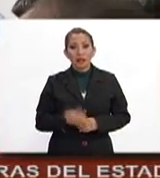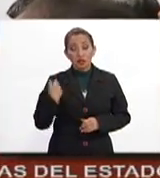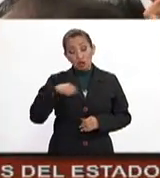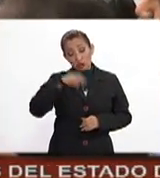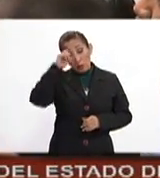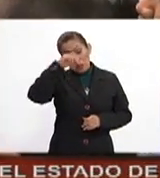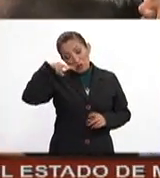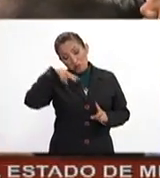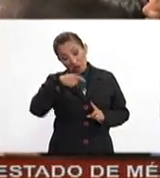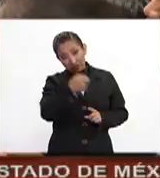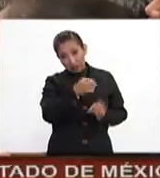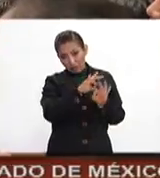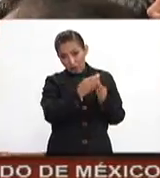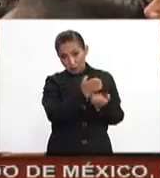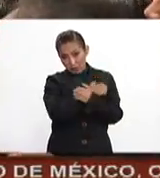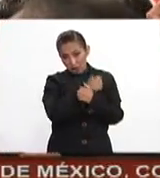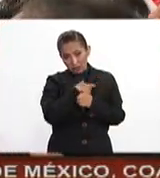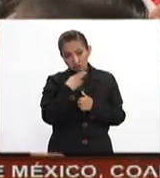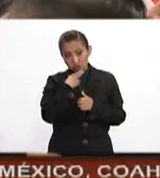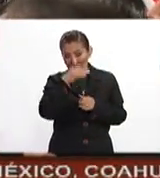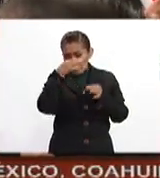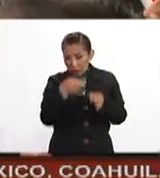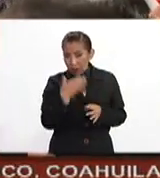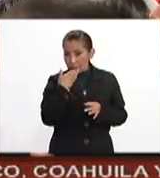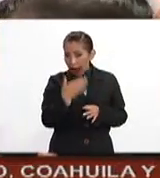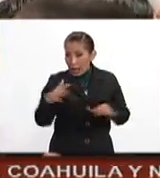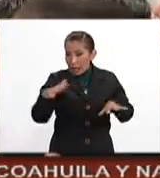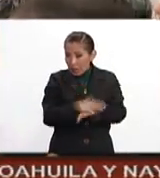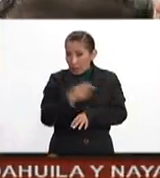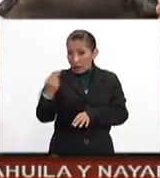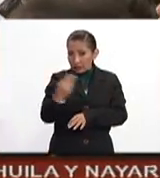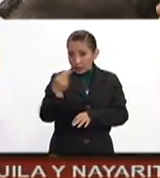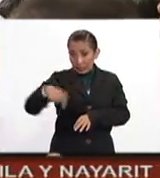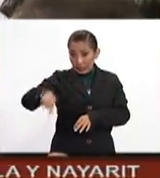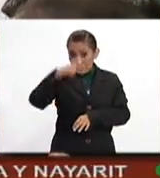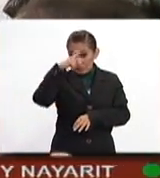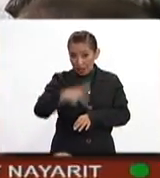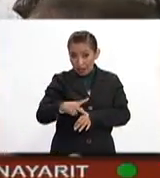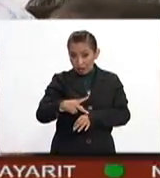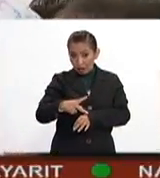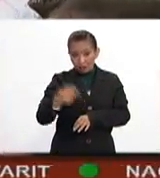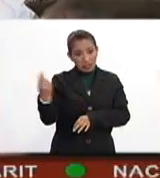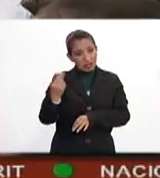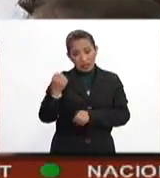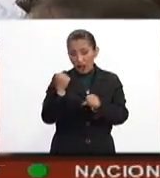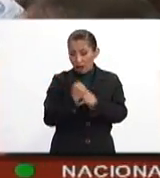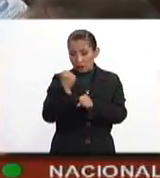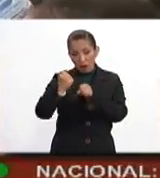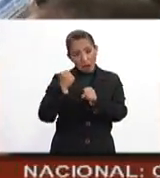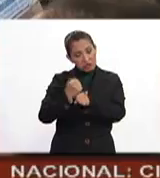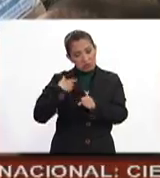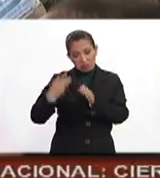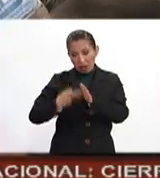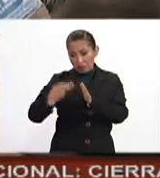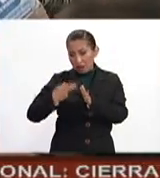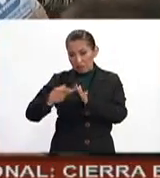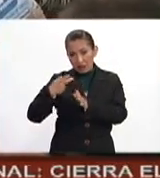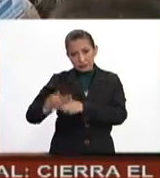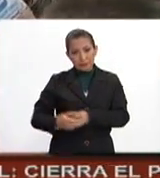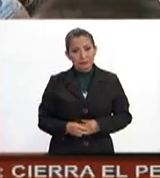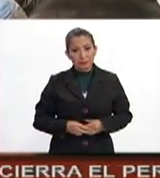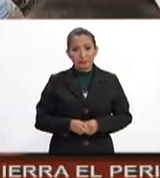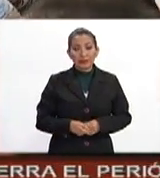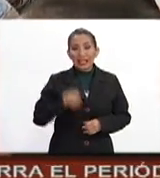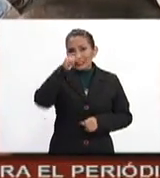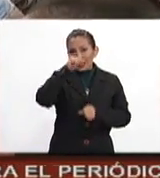nuestra óptica es un modelo que para que funcione y realmente exista el cambio que necesitamos en el país requiere continuidad de varias décadas.